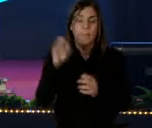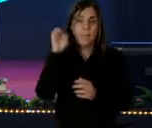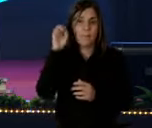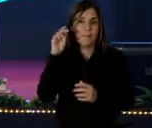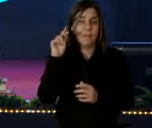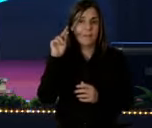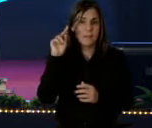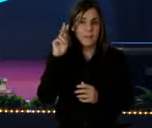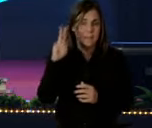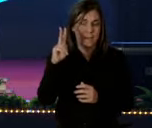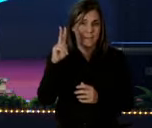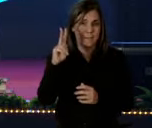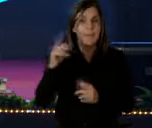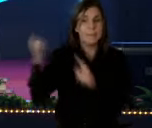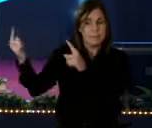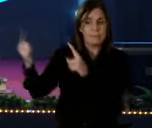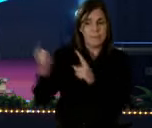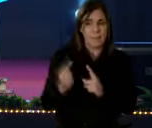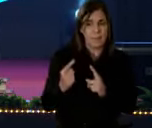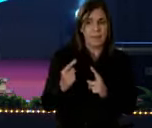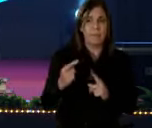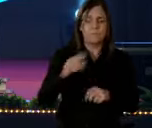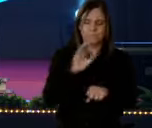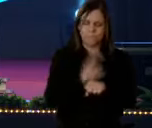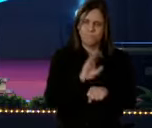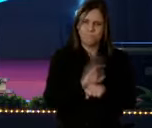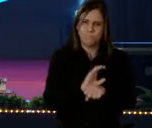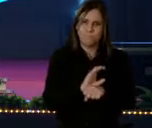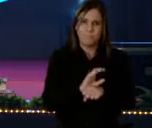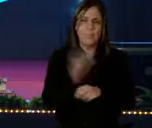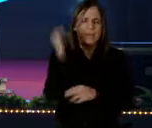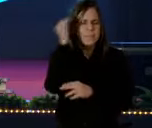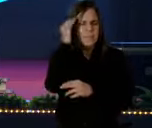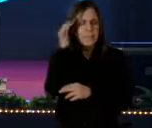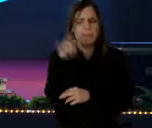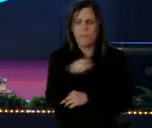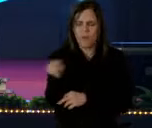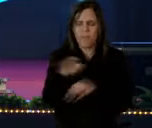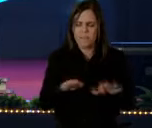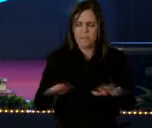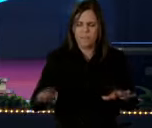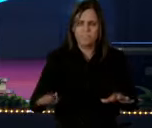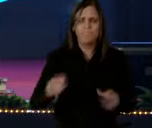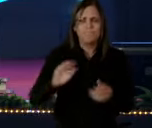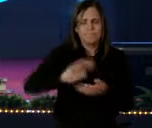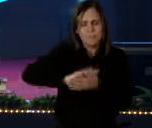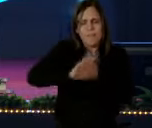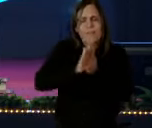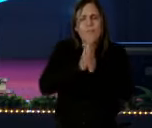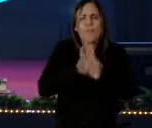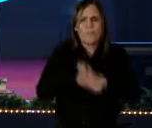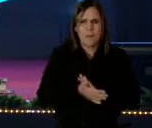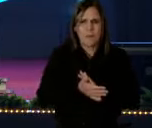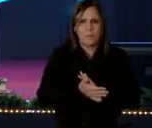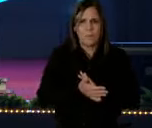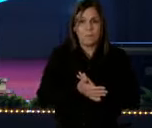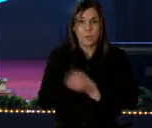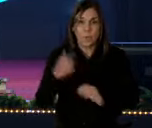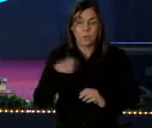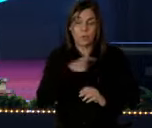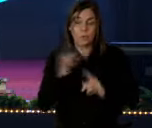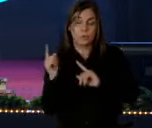casa. Porque si los traemos aquí a la casa, sabemos que ellos van a ser cambiados y transformados. Y vamos a buscar los niños, pero detrás